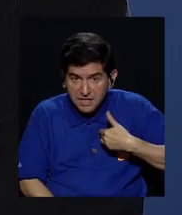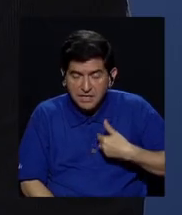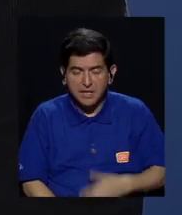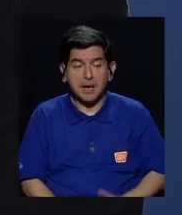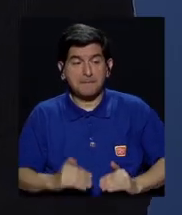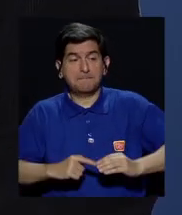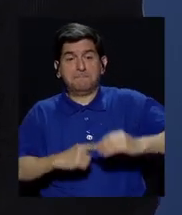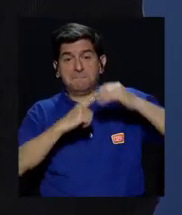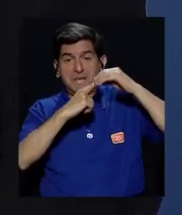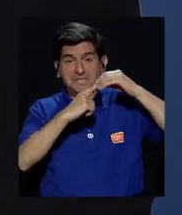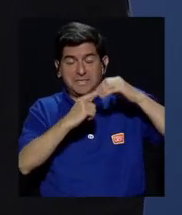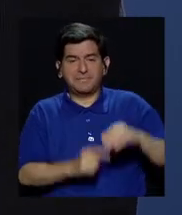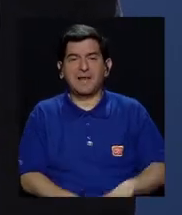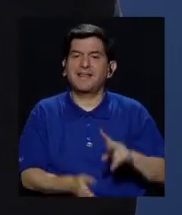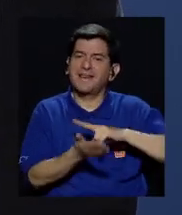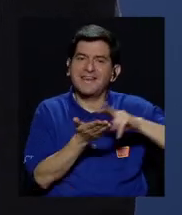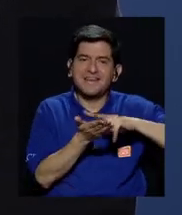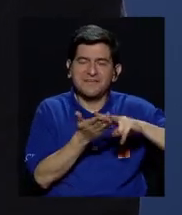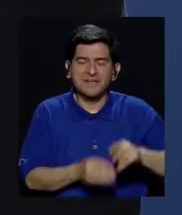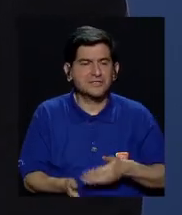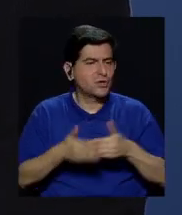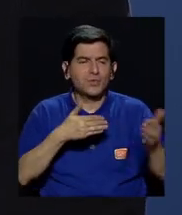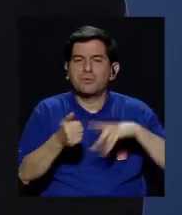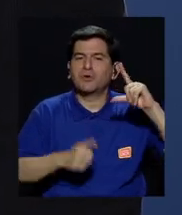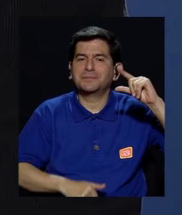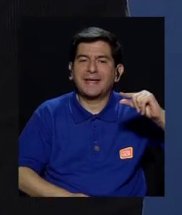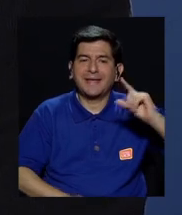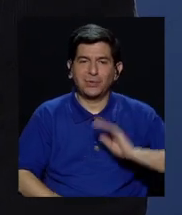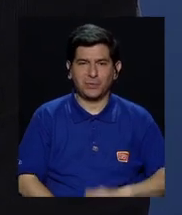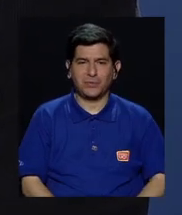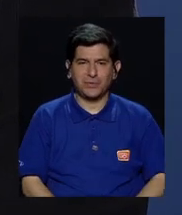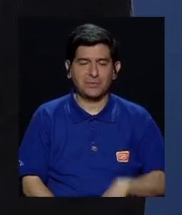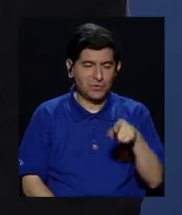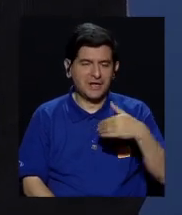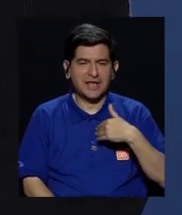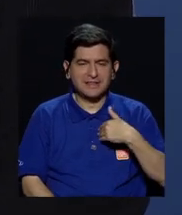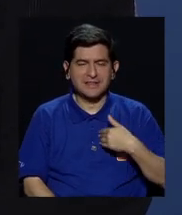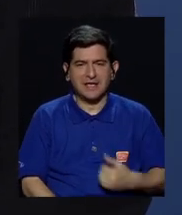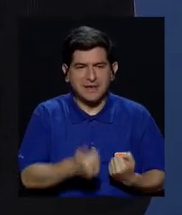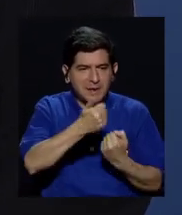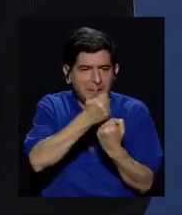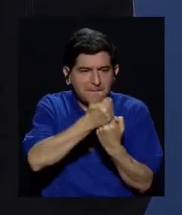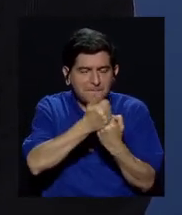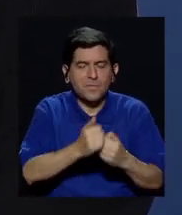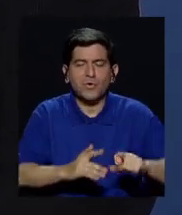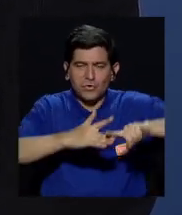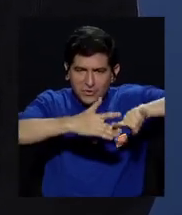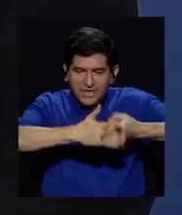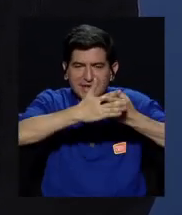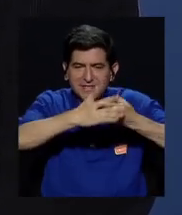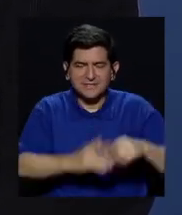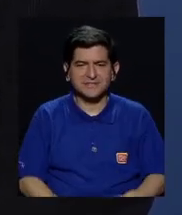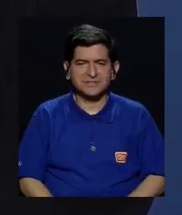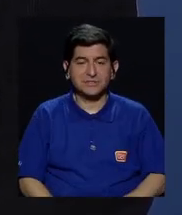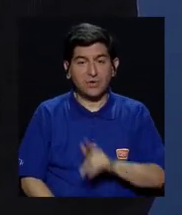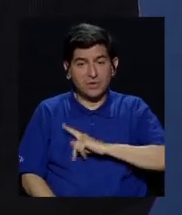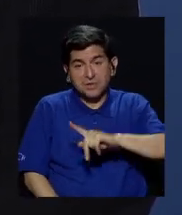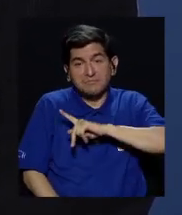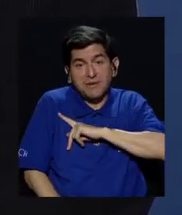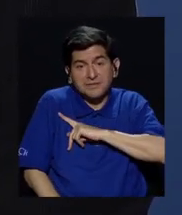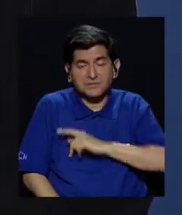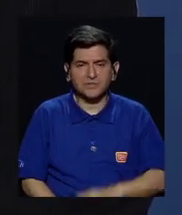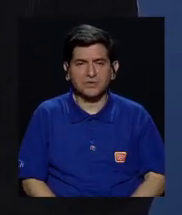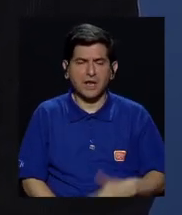la mayor virtud que tiene es liberación nacional aún chiquitillo porque le da un colchón mucho más grande para arrancar y yo le agregaría en el campo personal